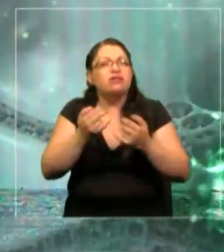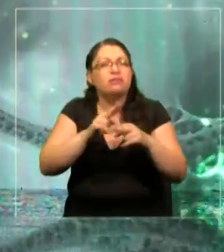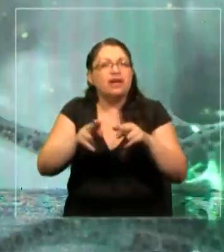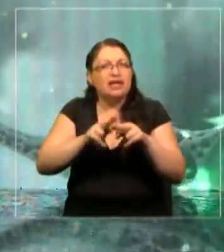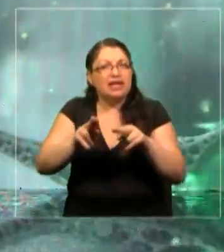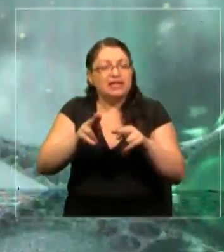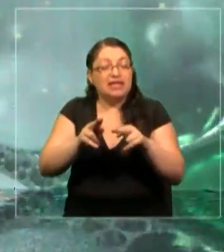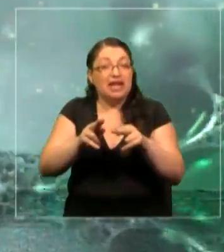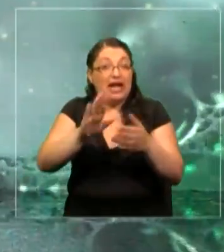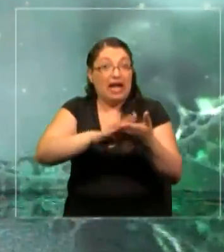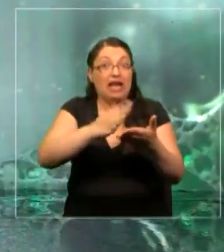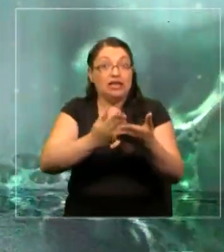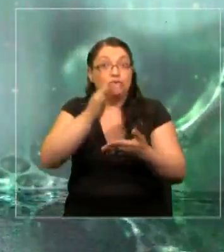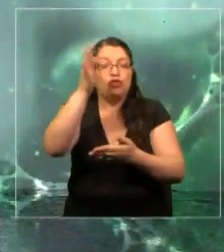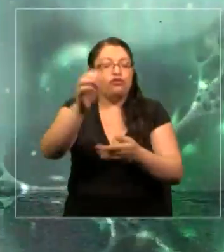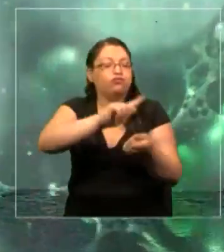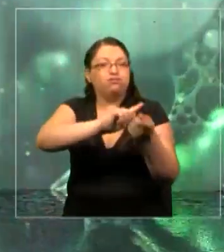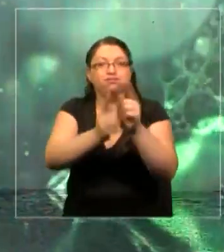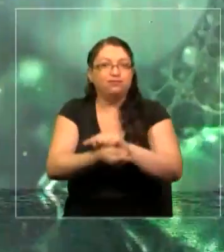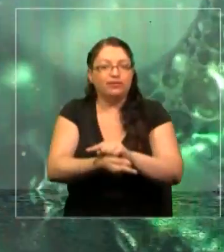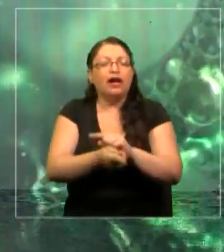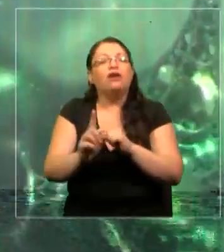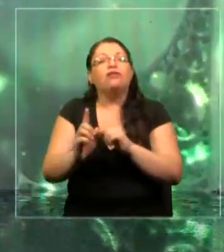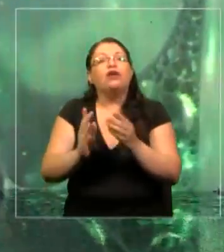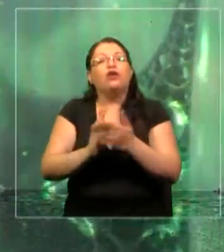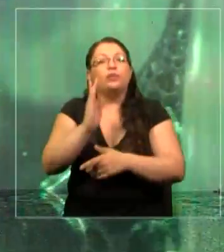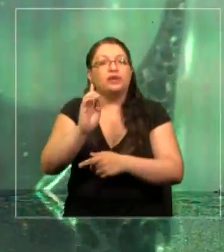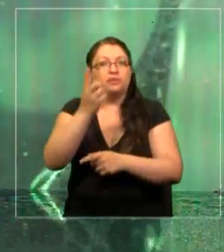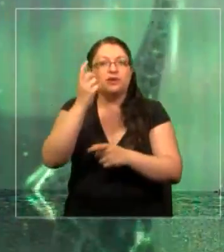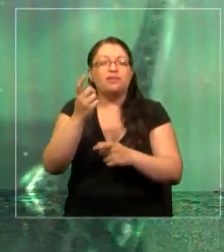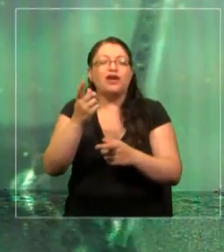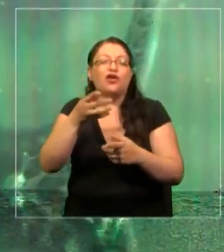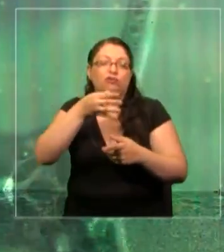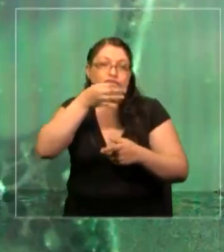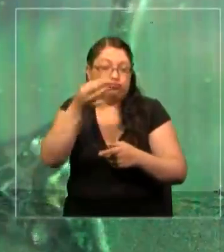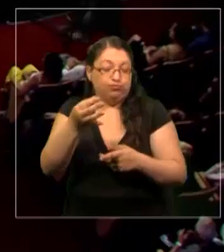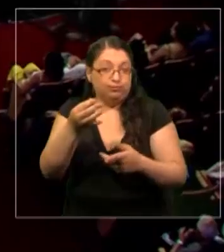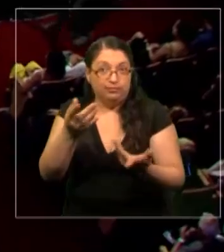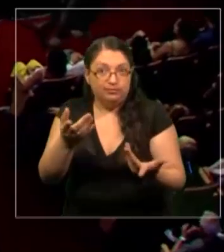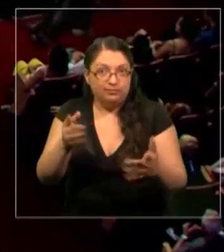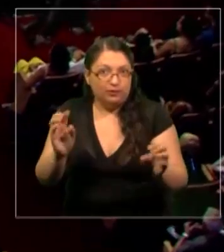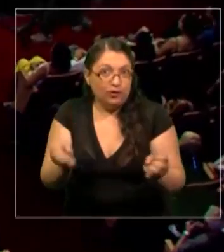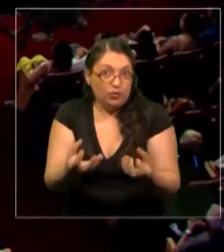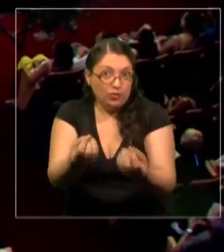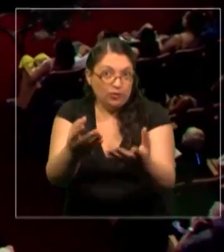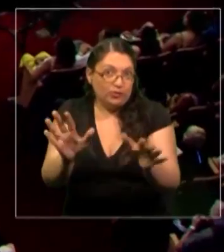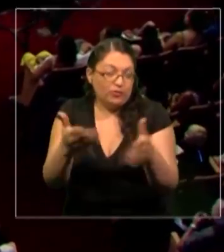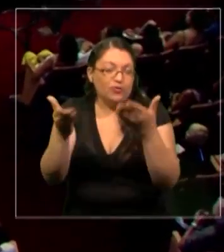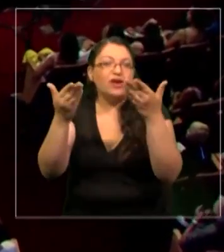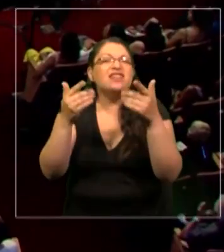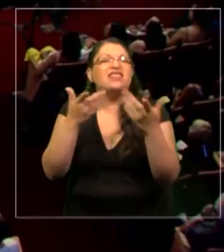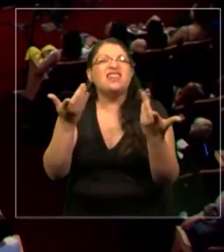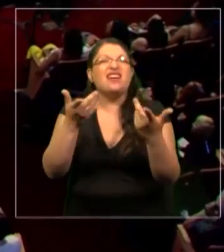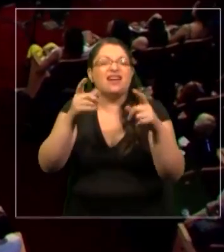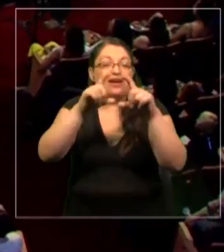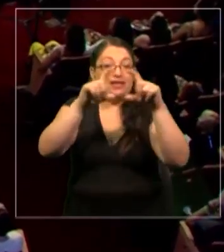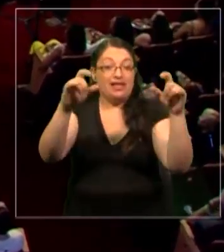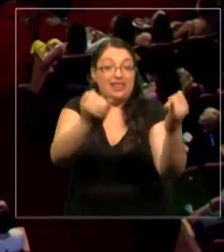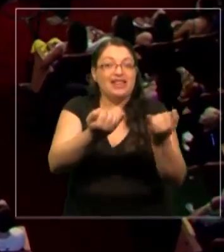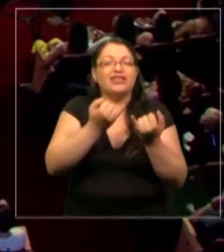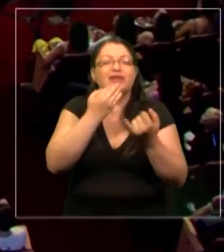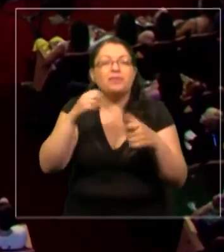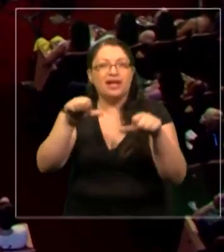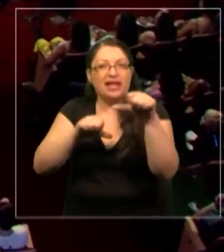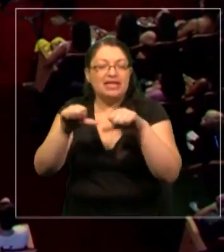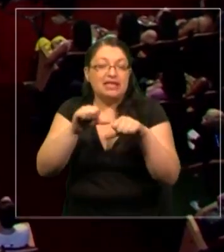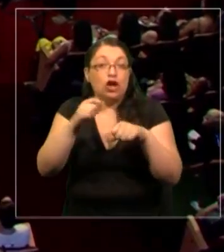de la salud hacia el futuro. Y voy a comenzar con una declaración provocativa. Es sobre los datos y la ciencia. Yo soy un